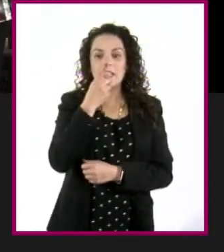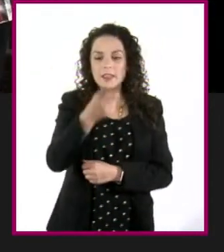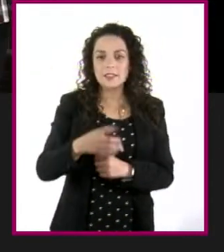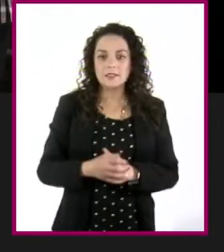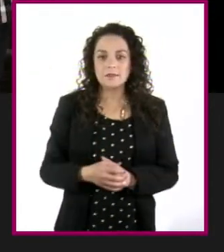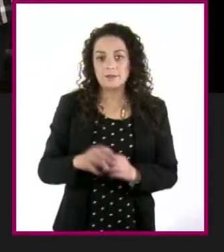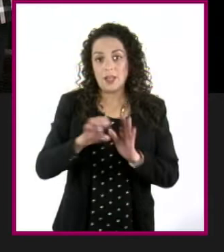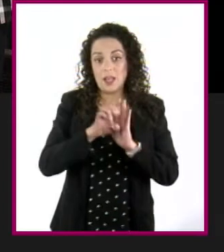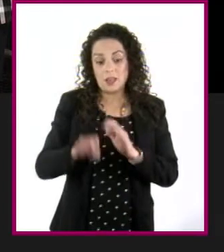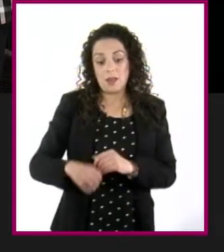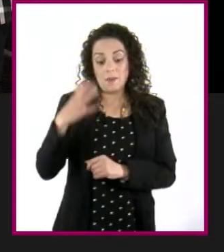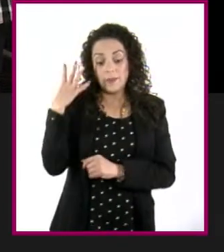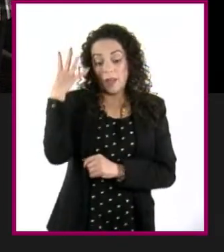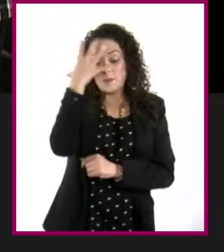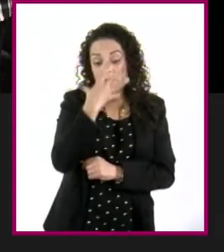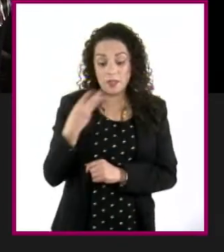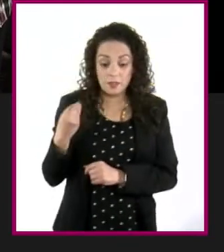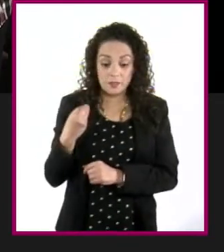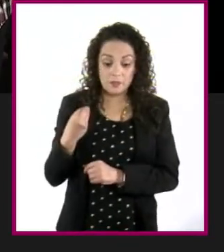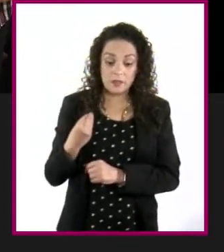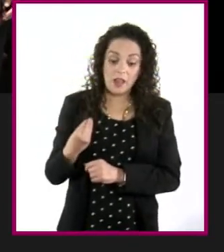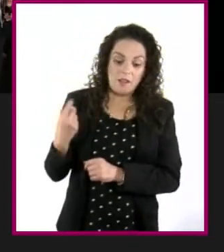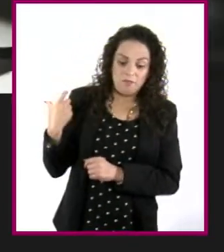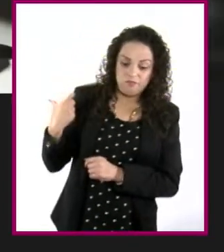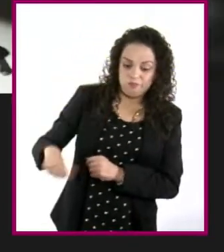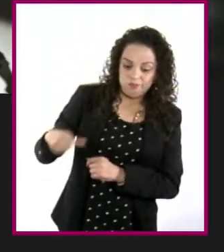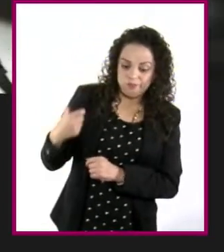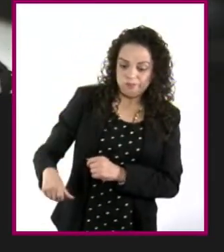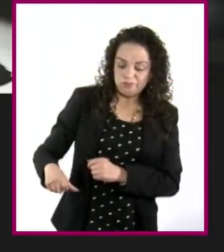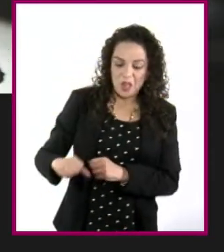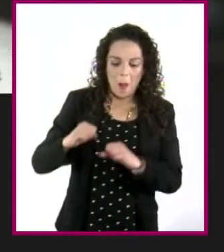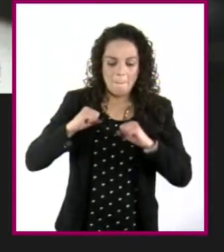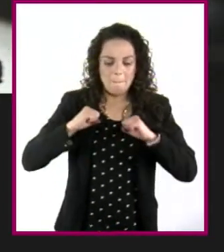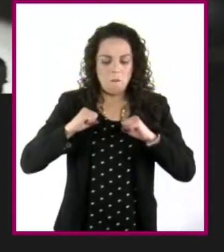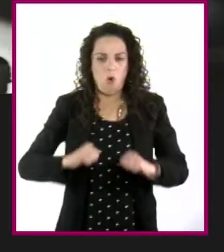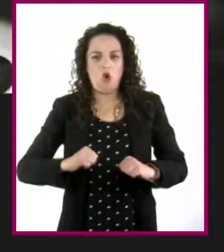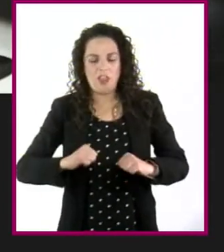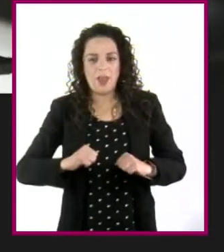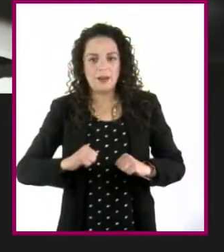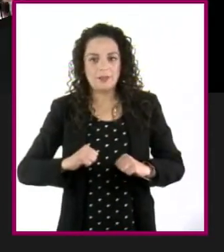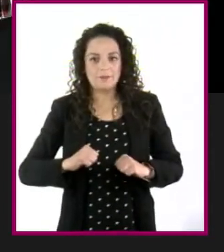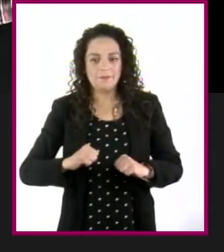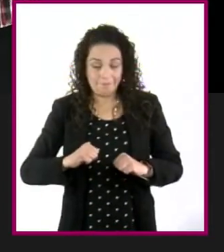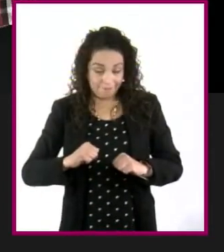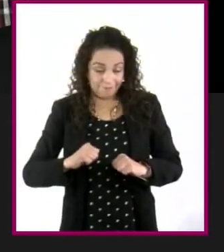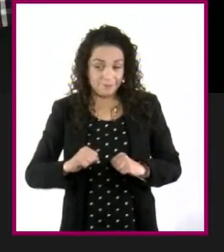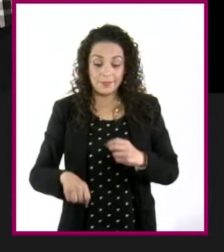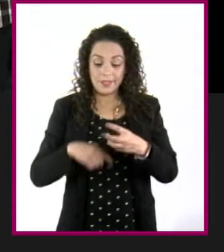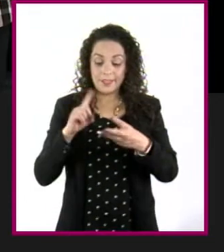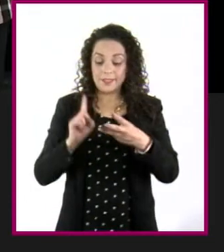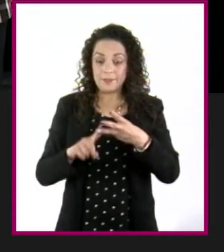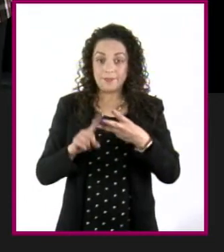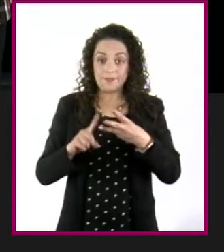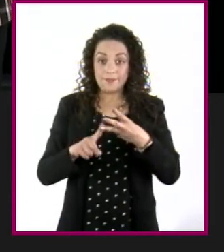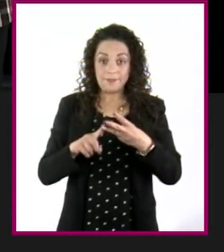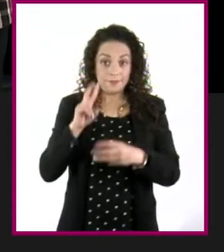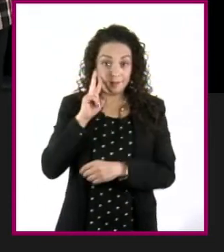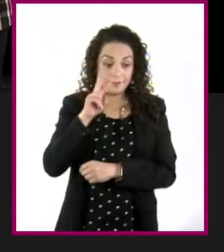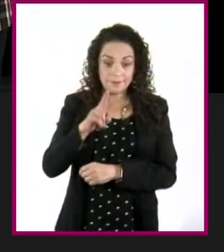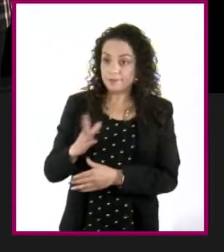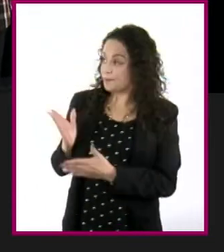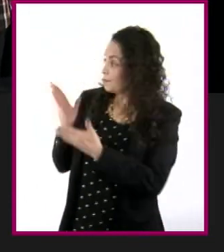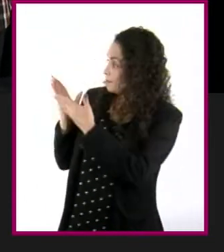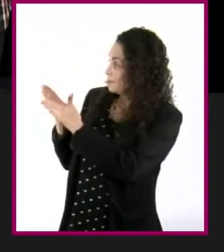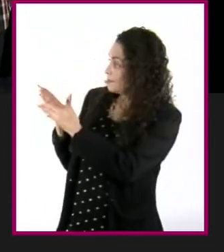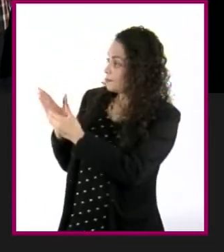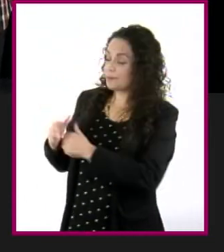la belleza, la riqueza o el poder. Tercer regla: obedecer las